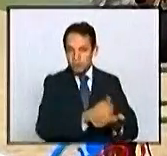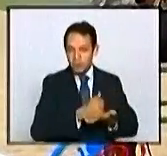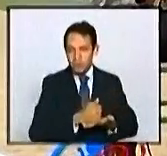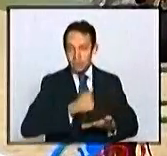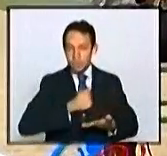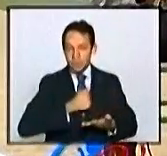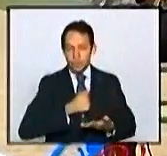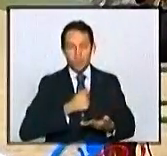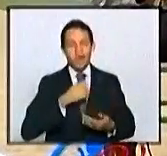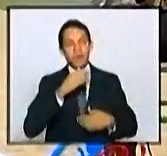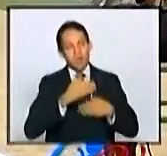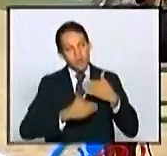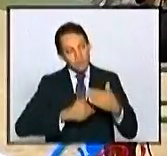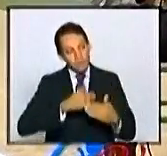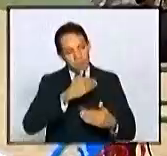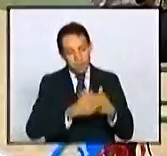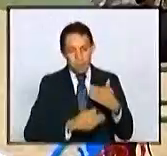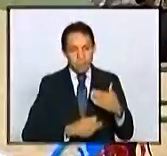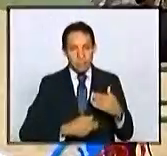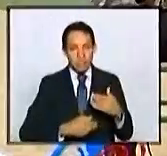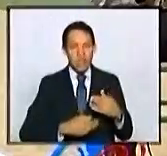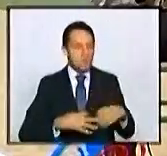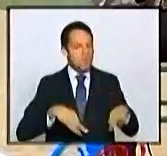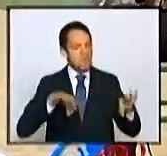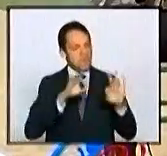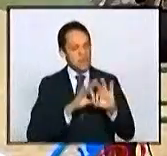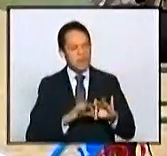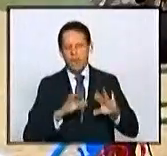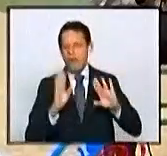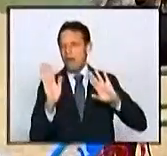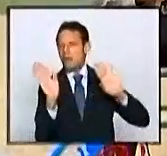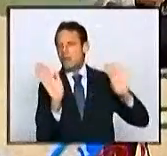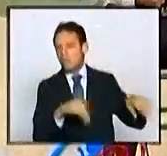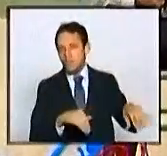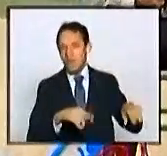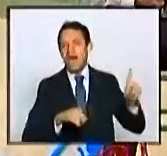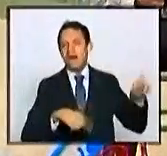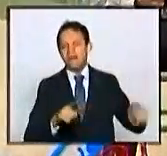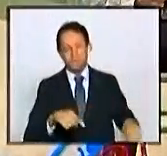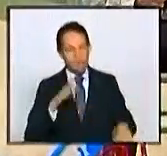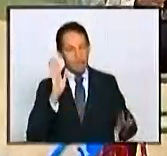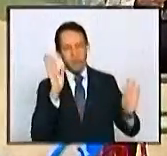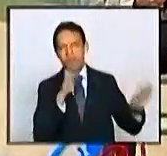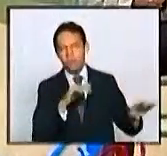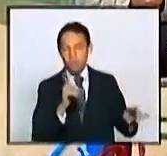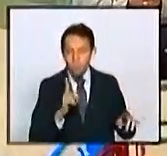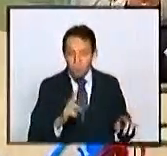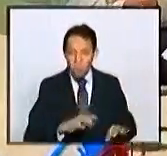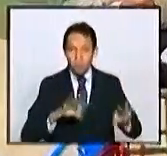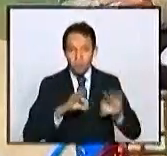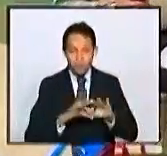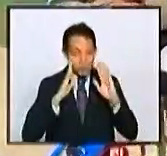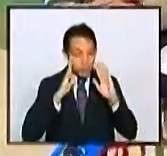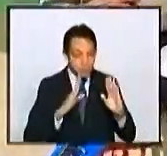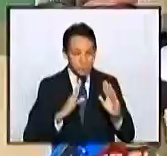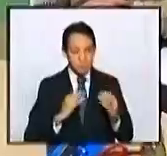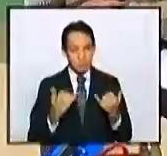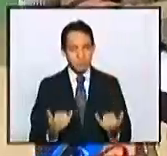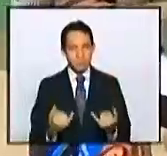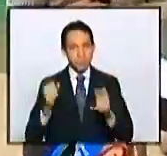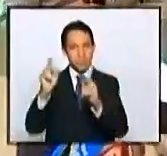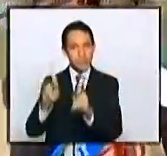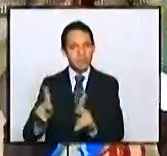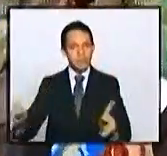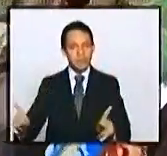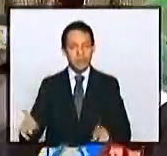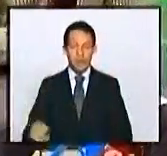condiciones que para nosotros no son importantes, porque seguramente las tenemos. Yo le pongo un ejemplo mucho a las personas cuando me dicen que no